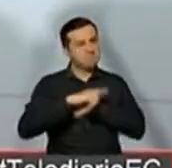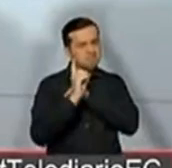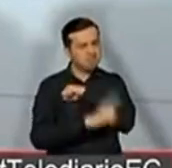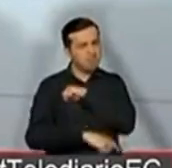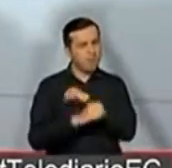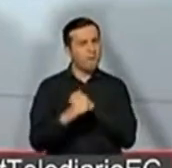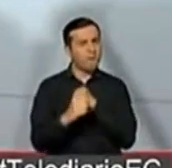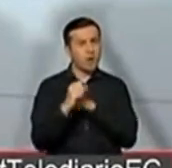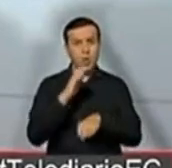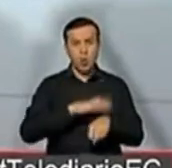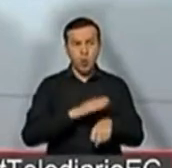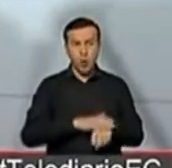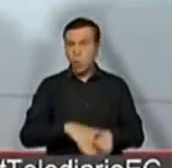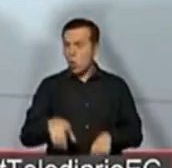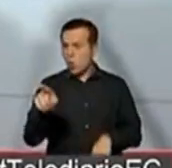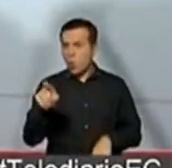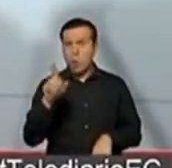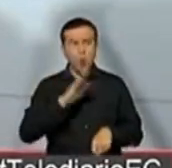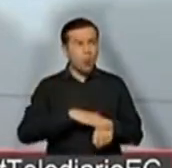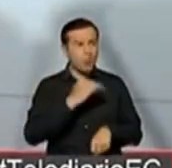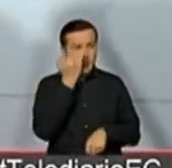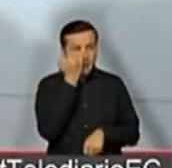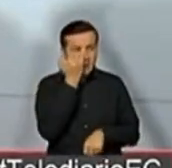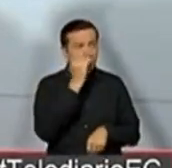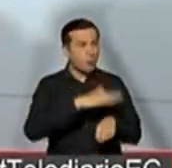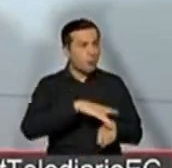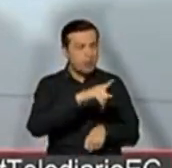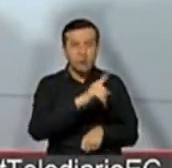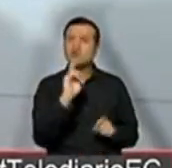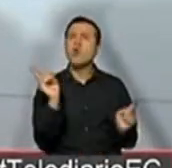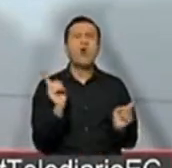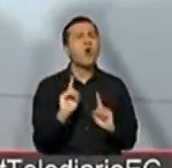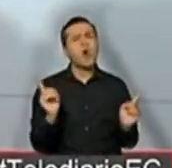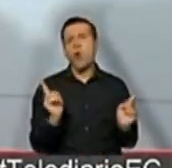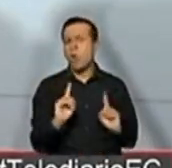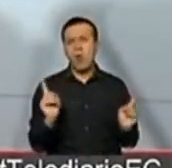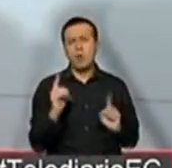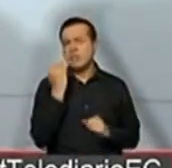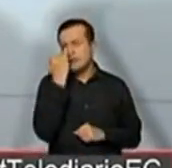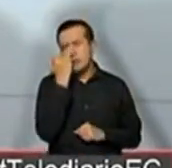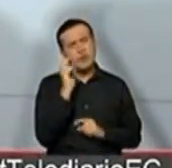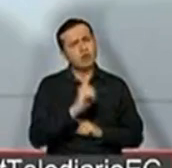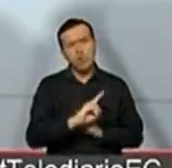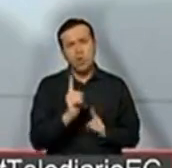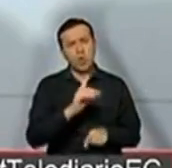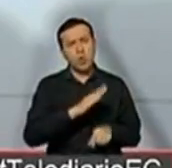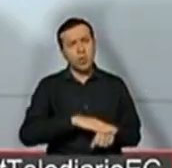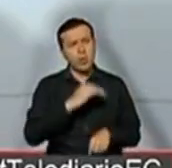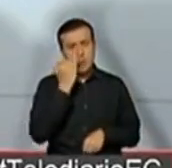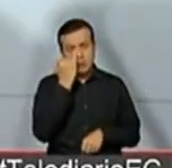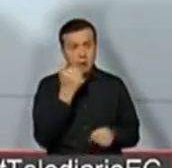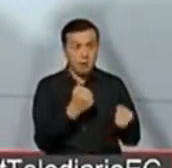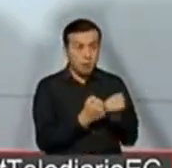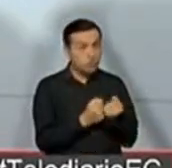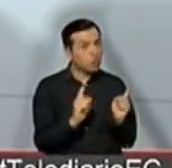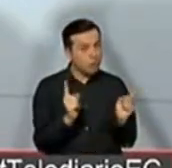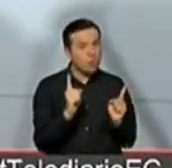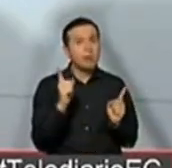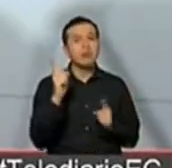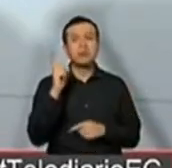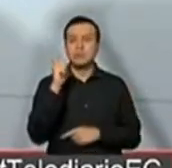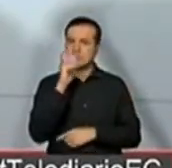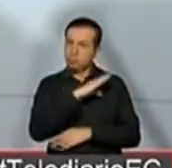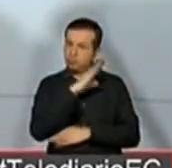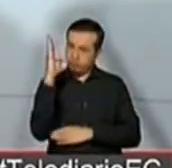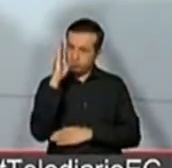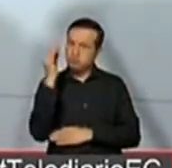no culpando a los indígenas de que están a favor de los contrabandistas. No quiero defenderlo, pero seamos justos.